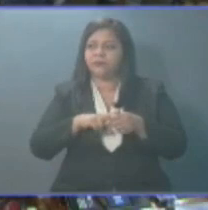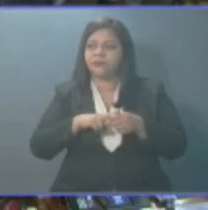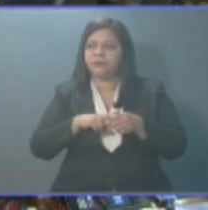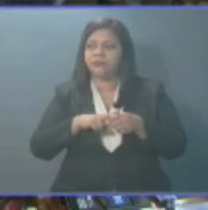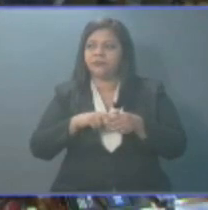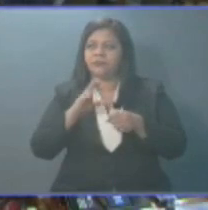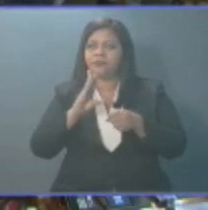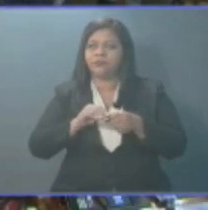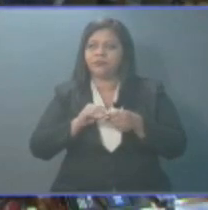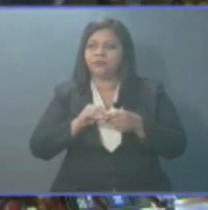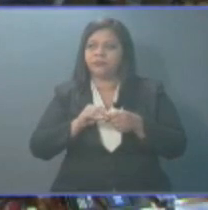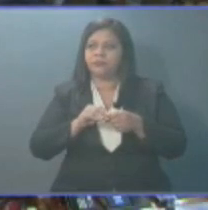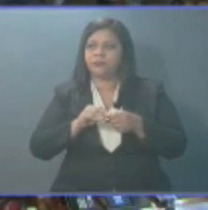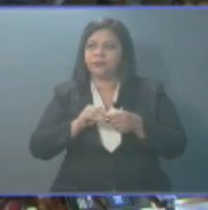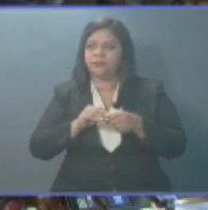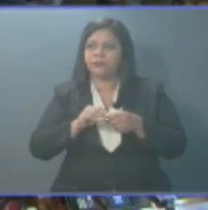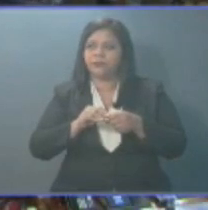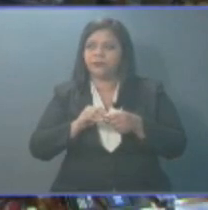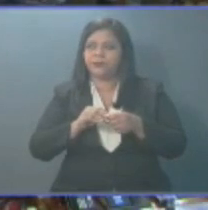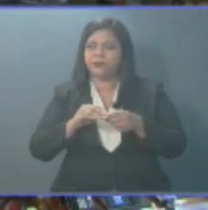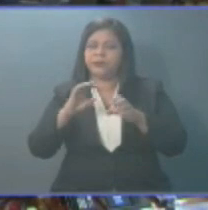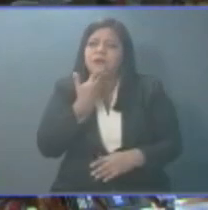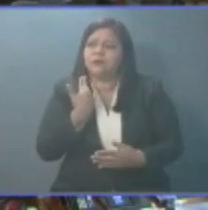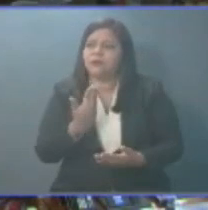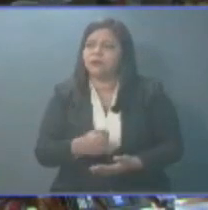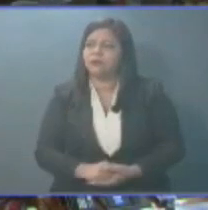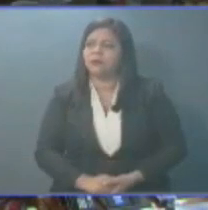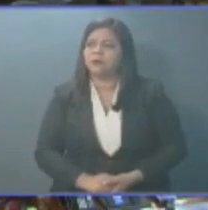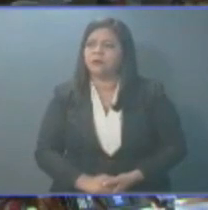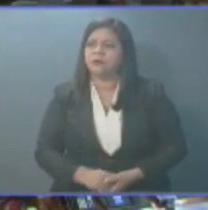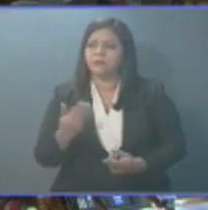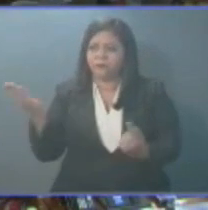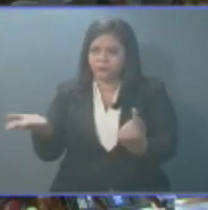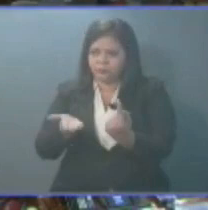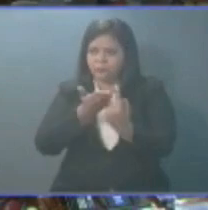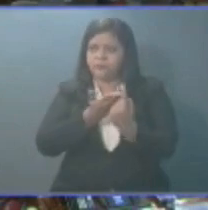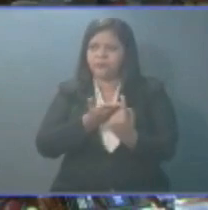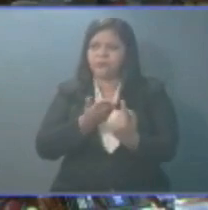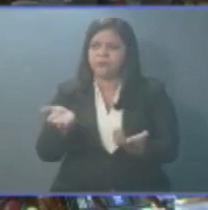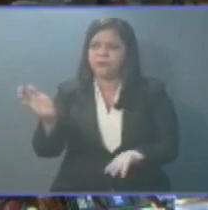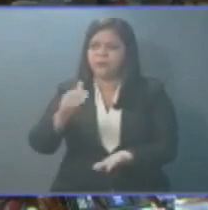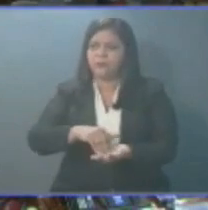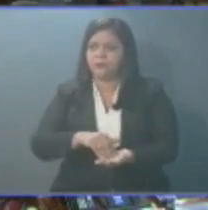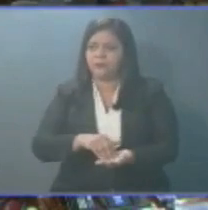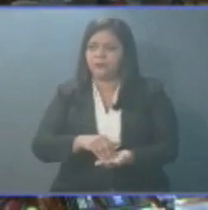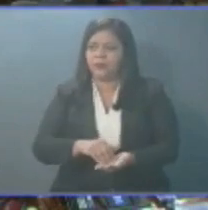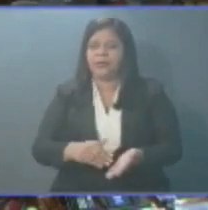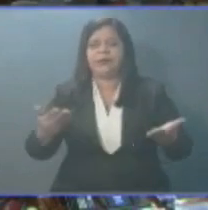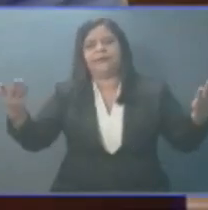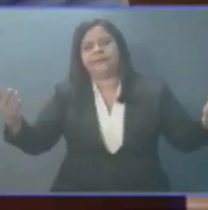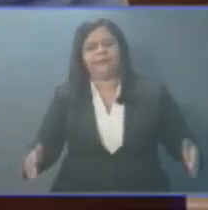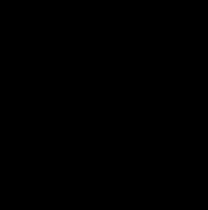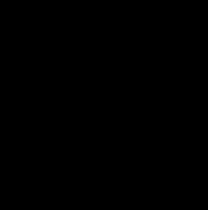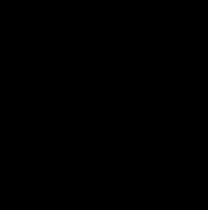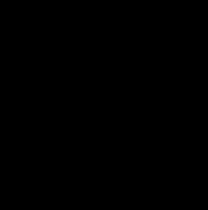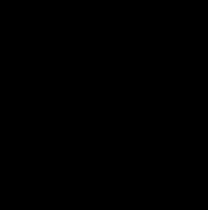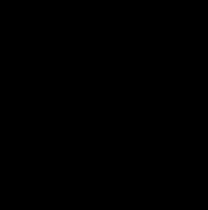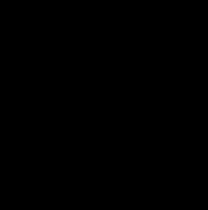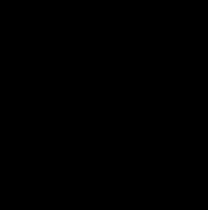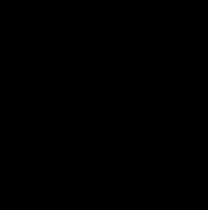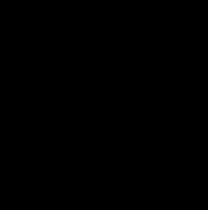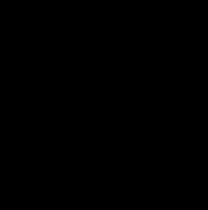sistema de sonido el equipo técnico tiene su sola palabra zion ya me robaron el jardín